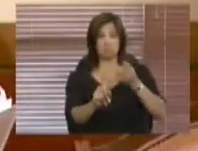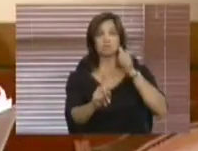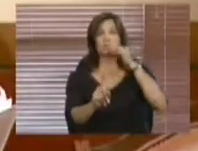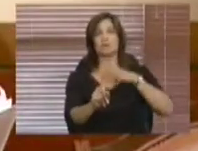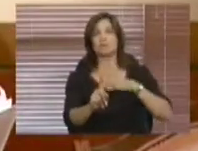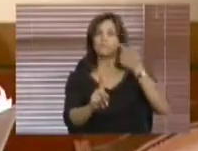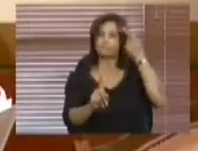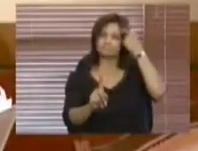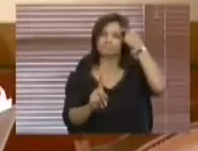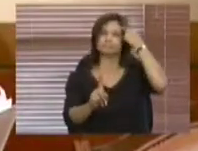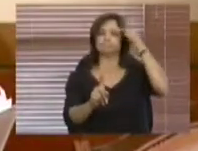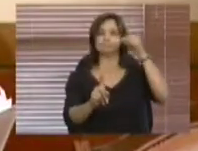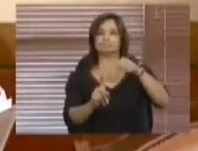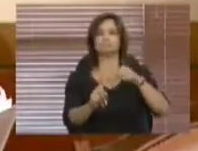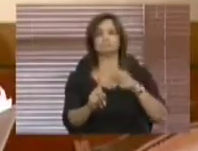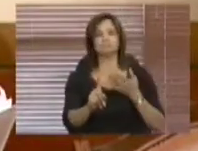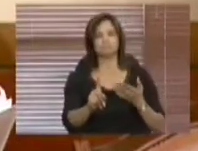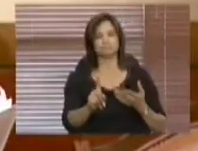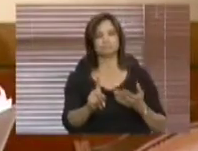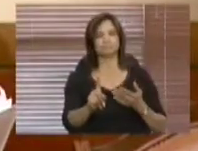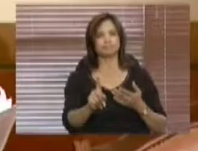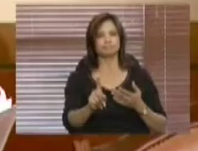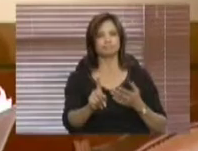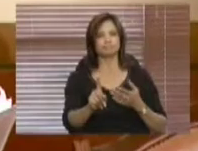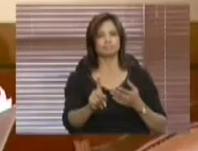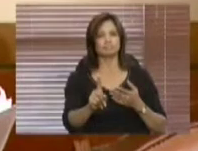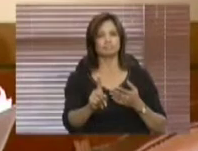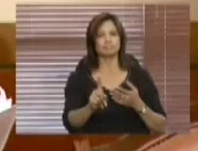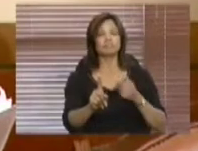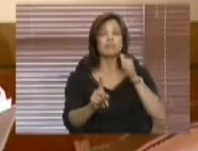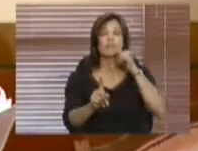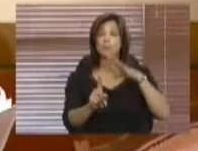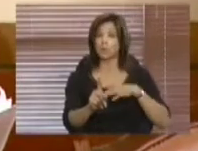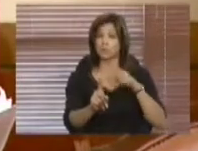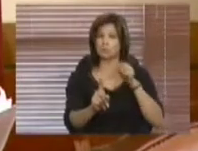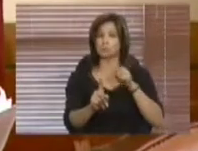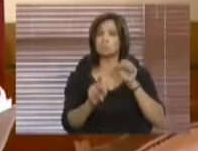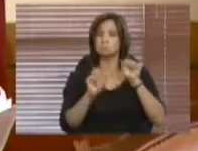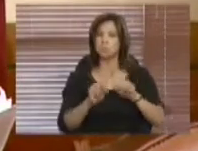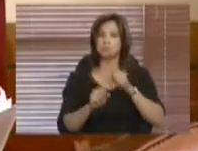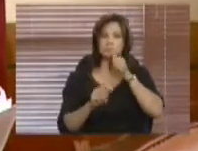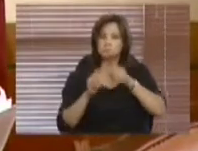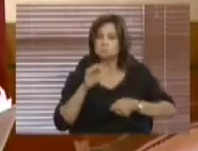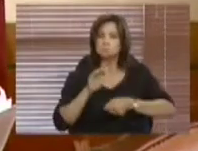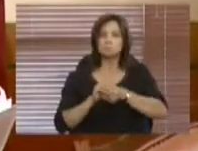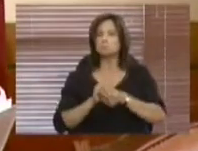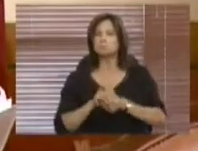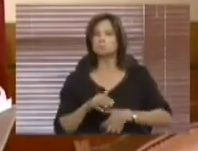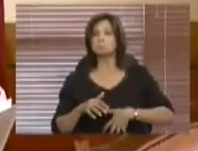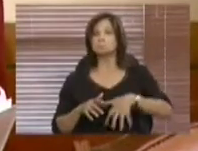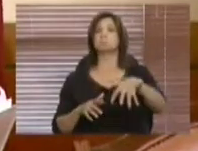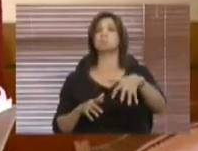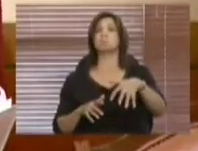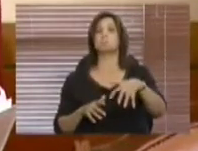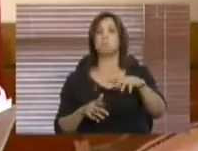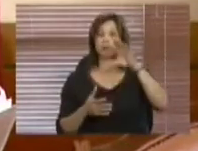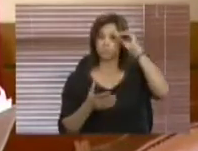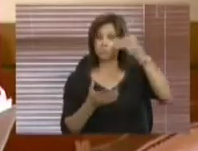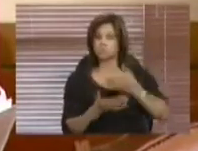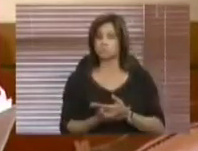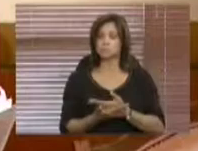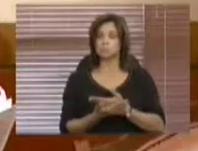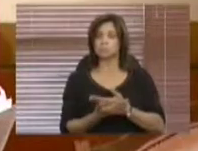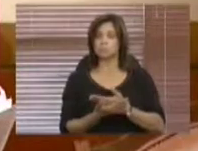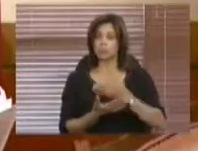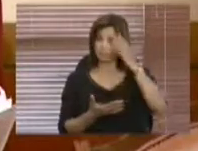de una presunción de dolo consistente en que la mujer puede ocultar un estado de embarazo al nuevo esposo,